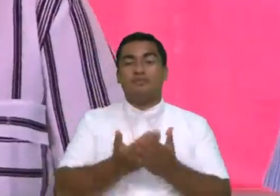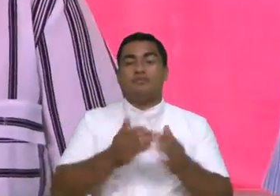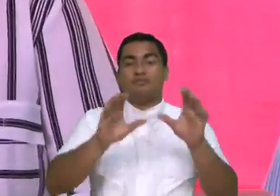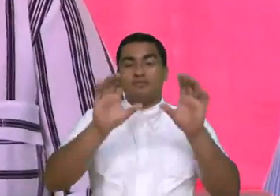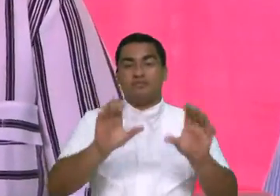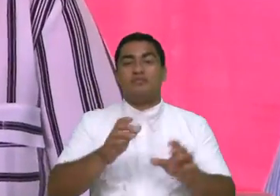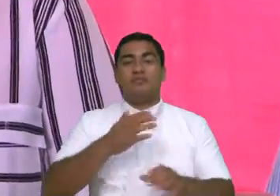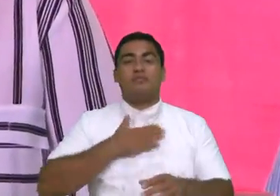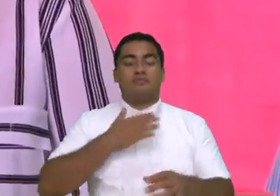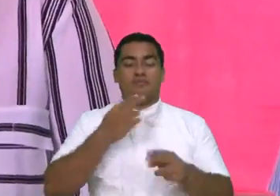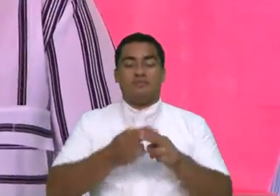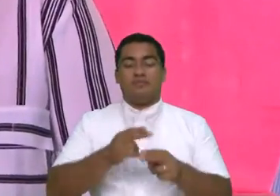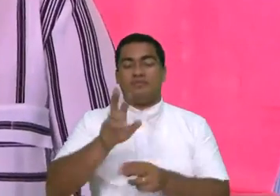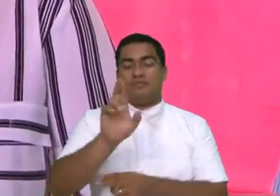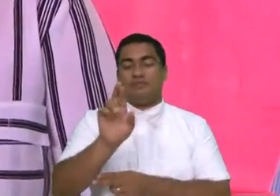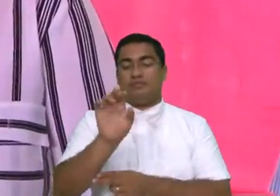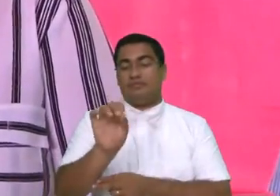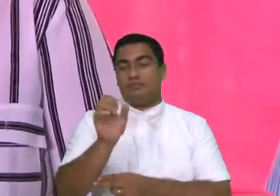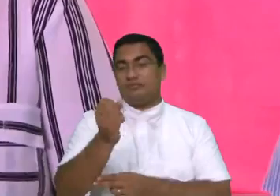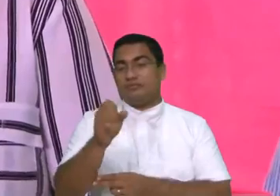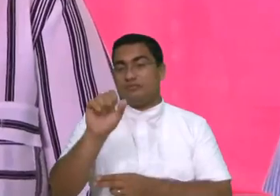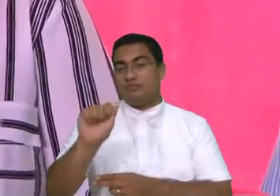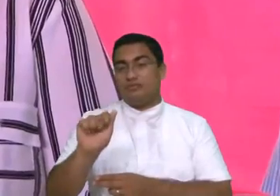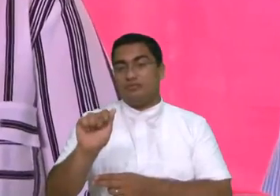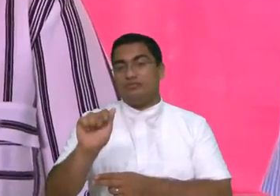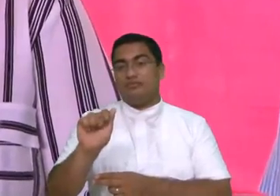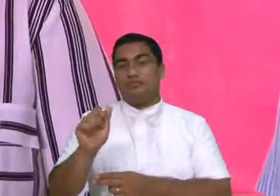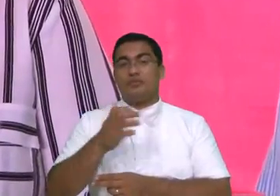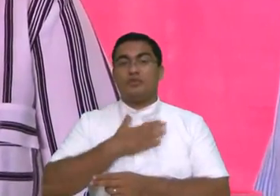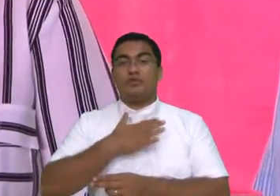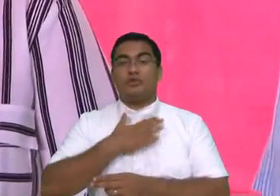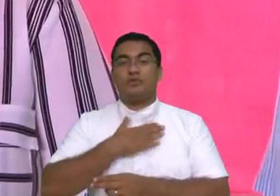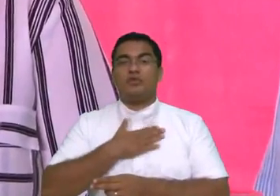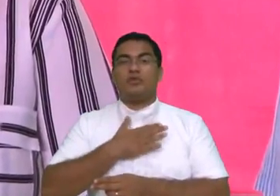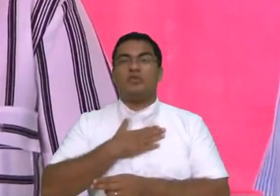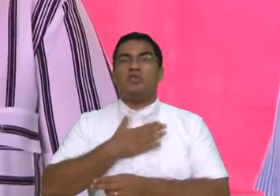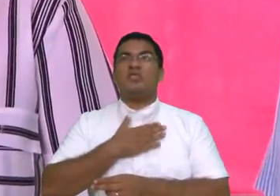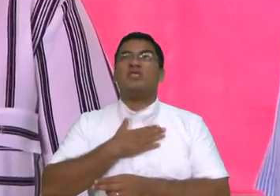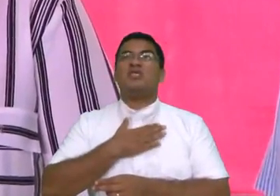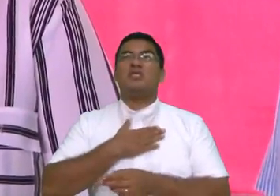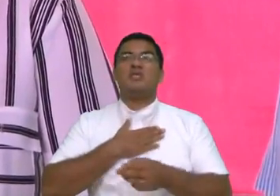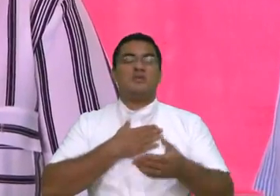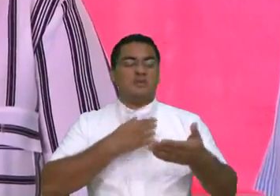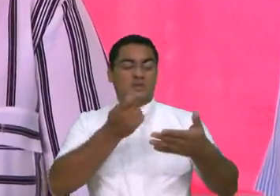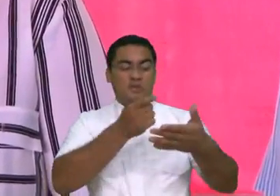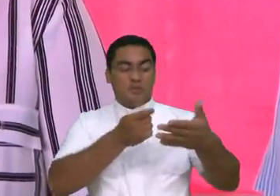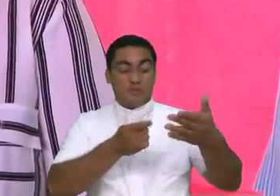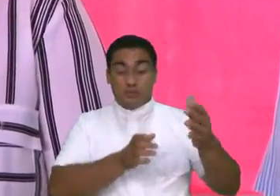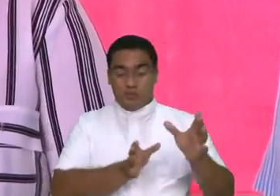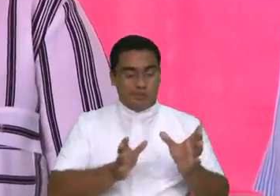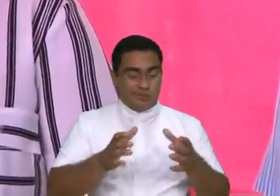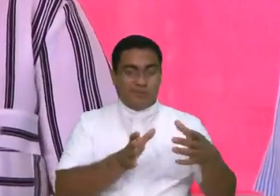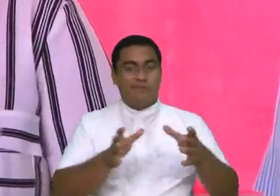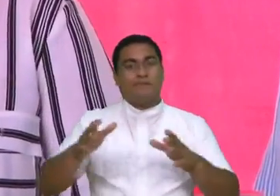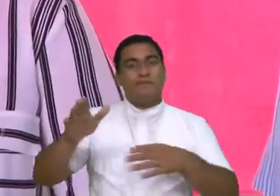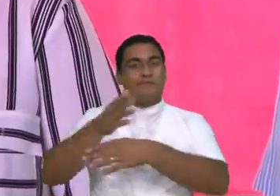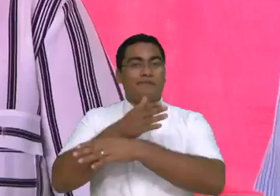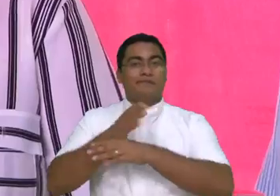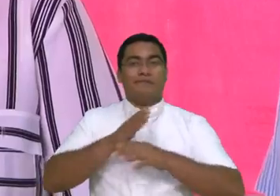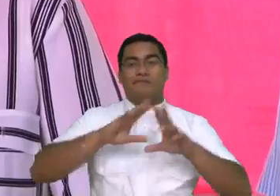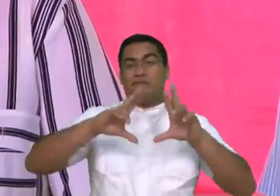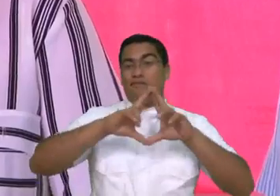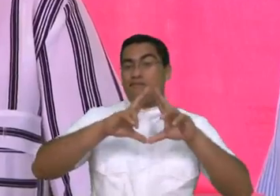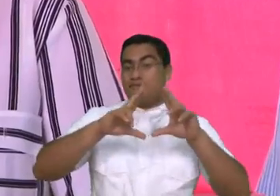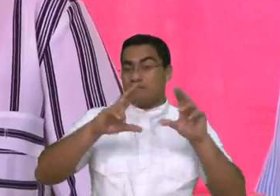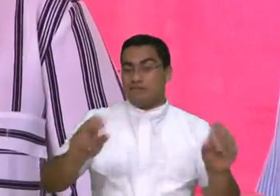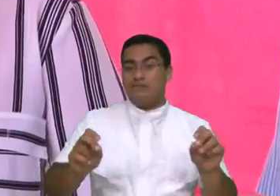nombre es Rosa María Valladares Prado. Soy decoradora artesanal, transformista de artesanía nicaragüense. Hago diversidad de